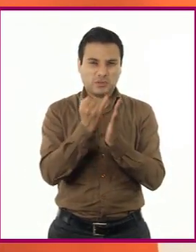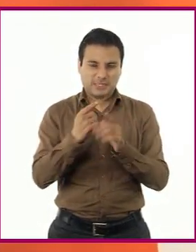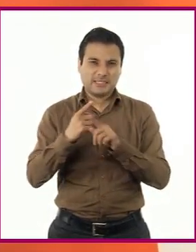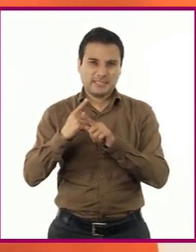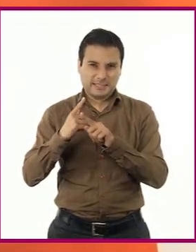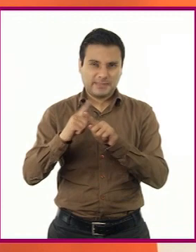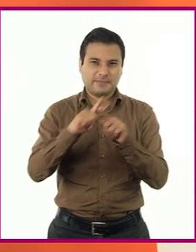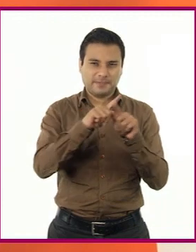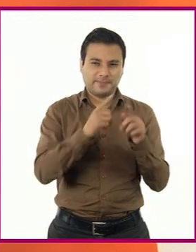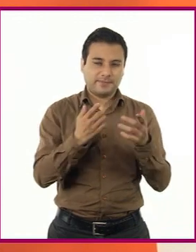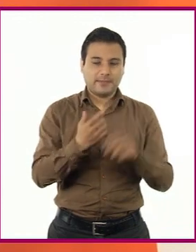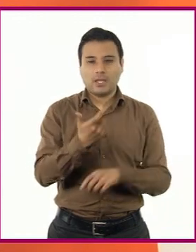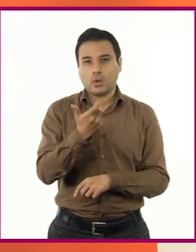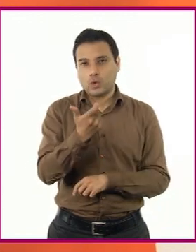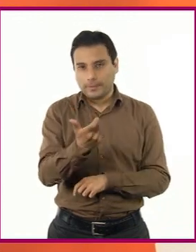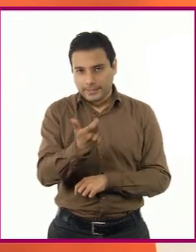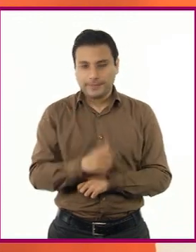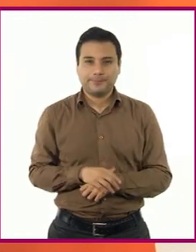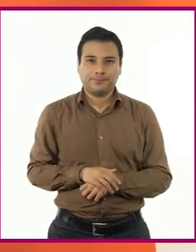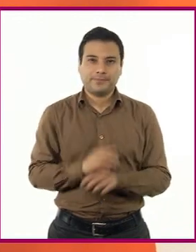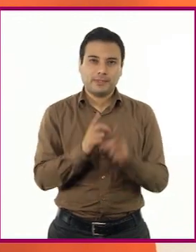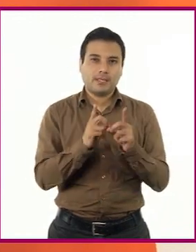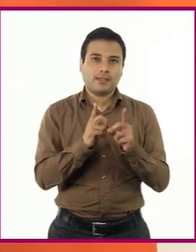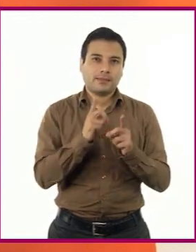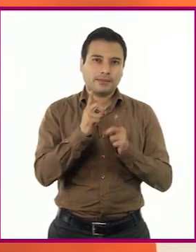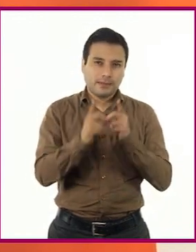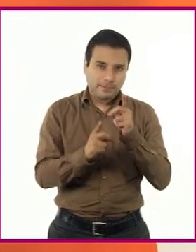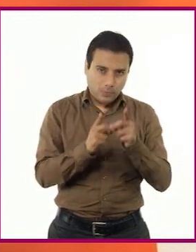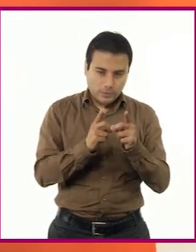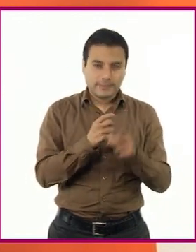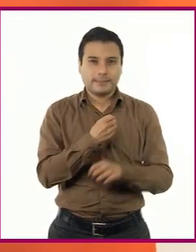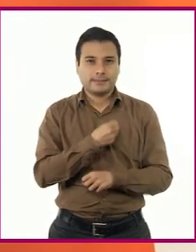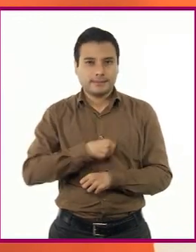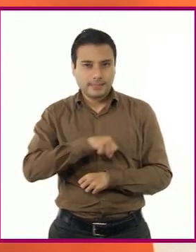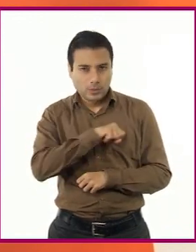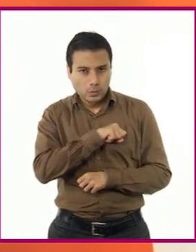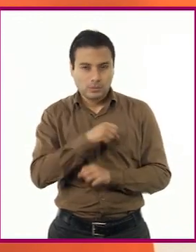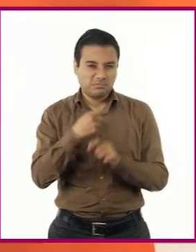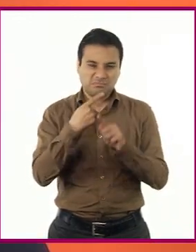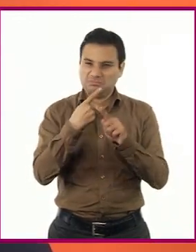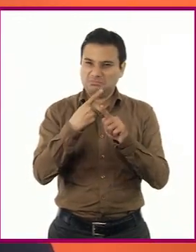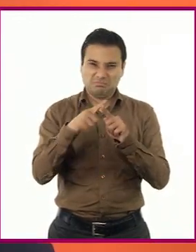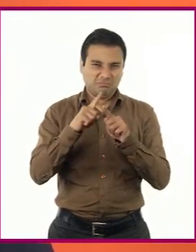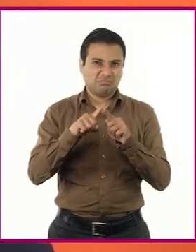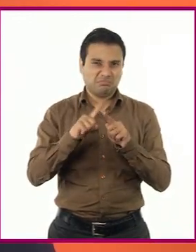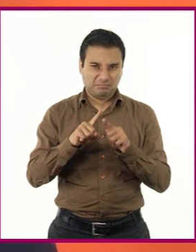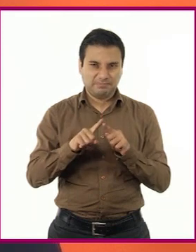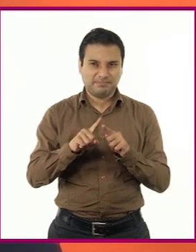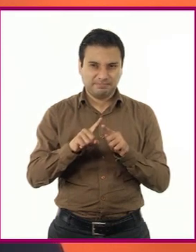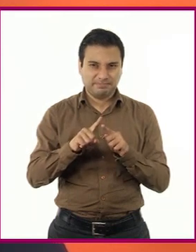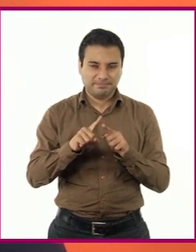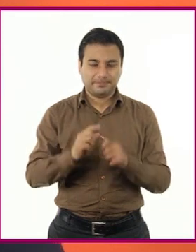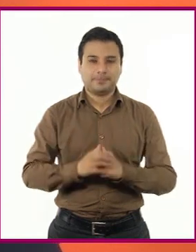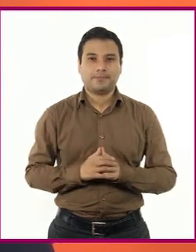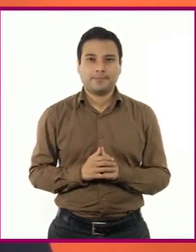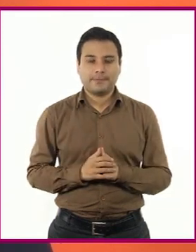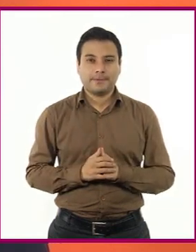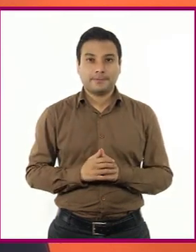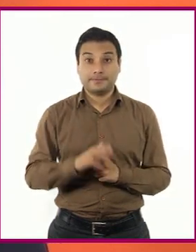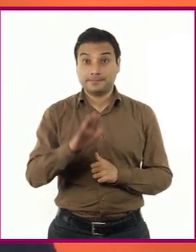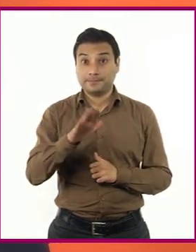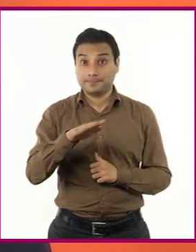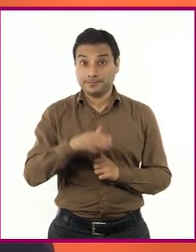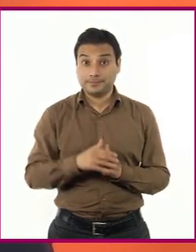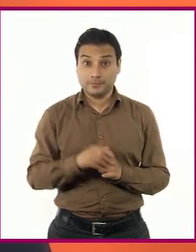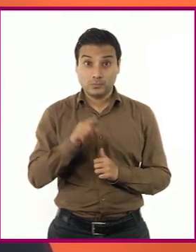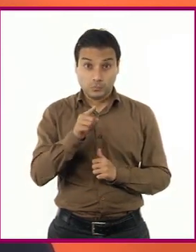áreas como la economía, los deportes, la salud, entre otras disciplinas. Alumnas y alumnos, ustedes han